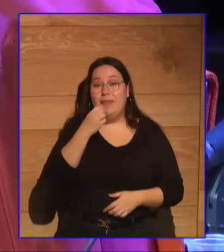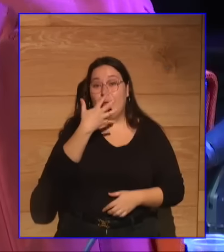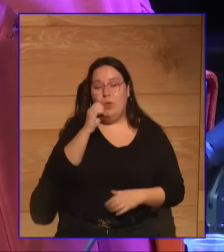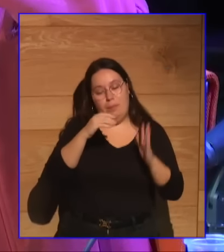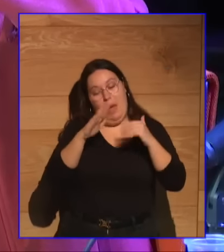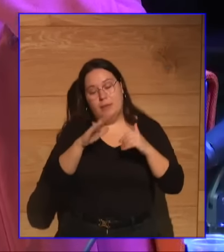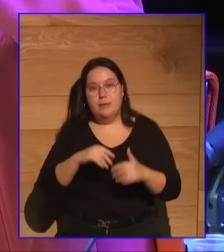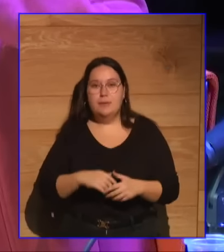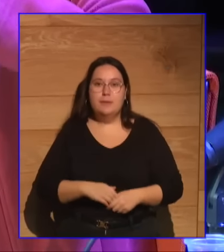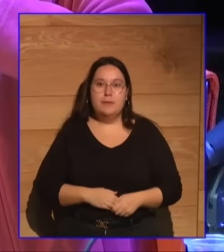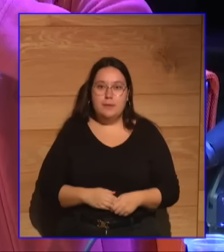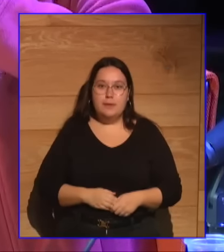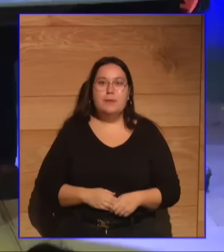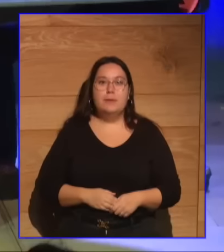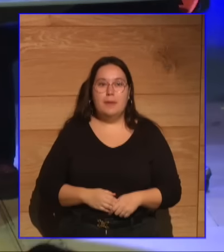años